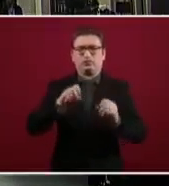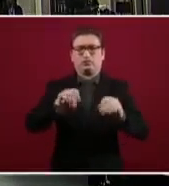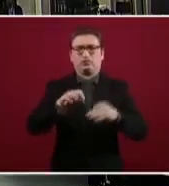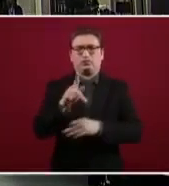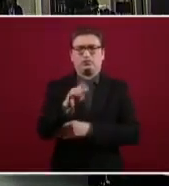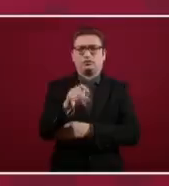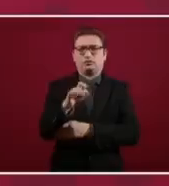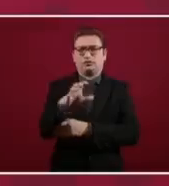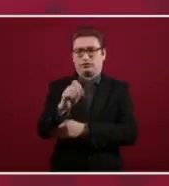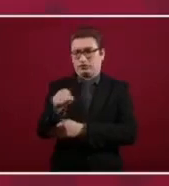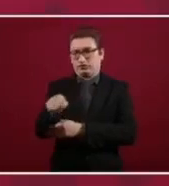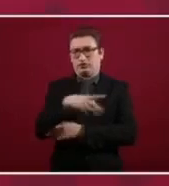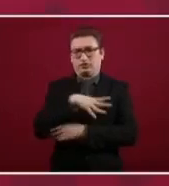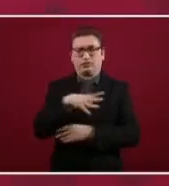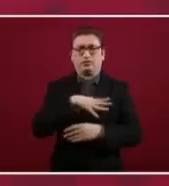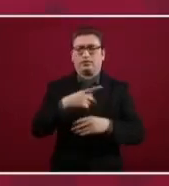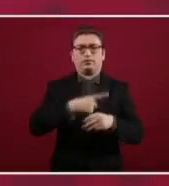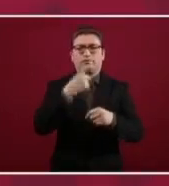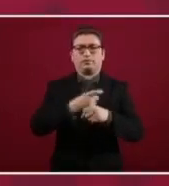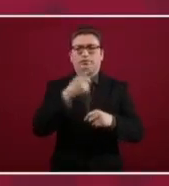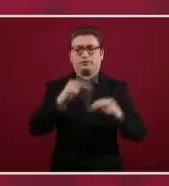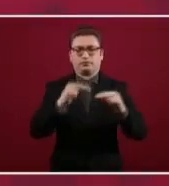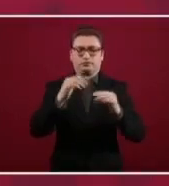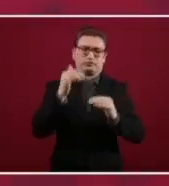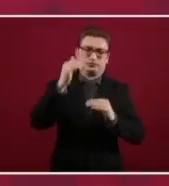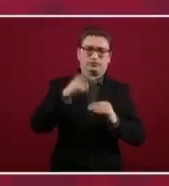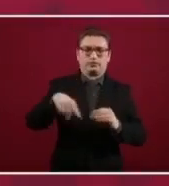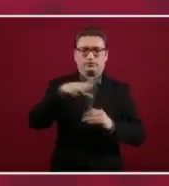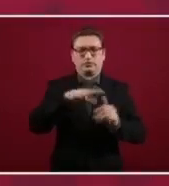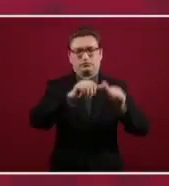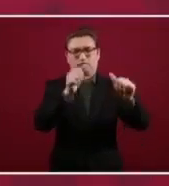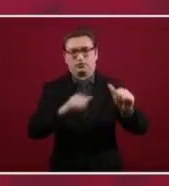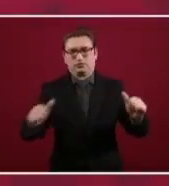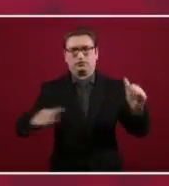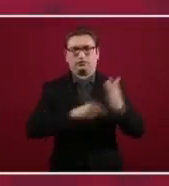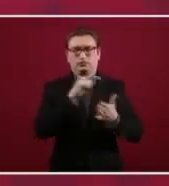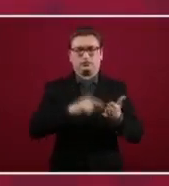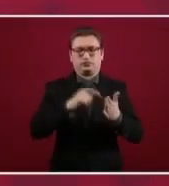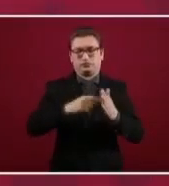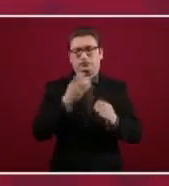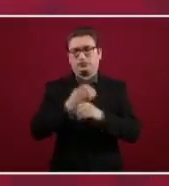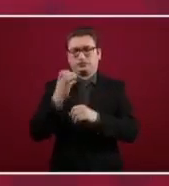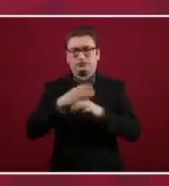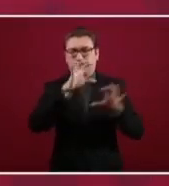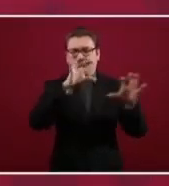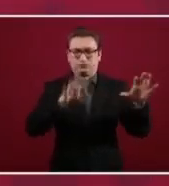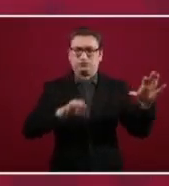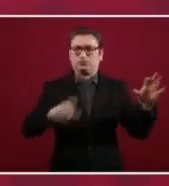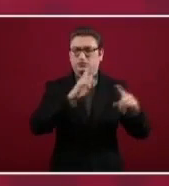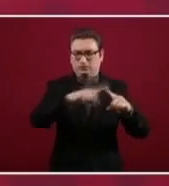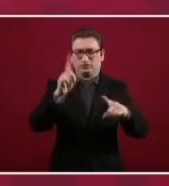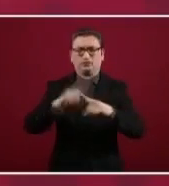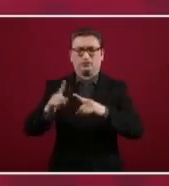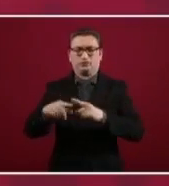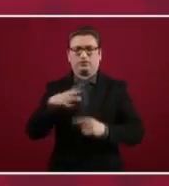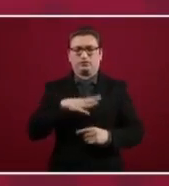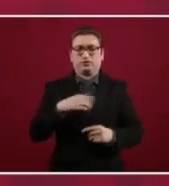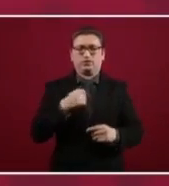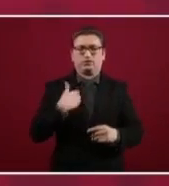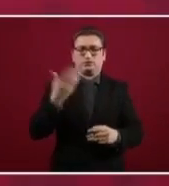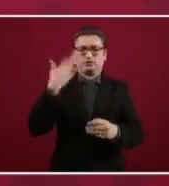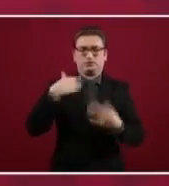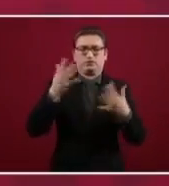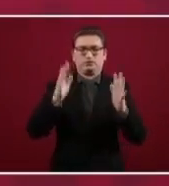profeco todo el primer piso tenemos artesanos de distintas partes de la república mexicana a mí ya me dieron